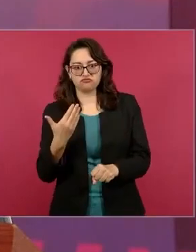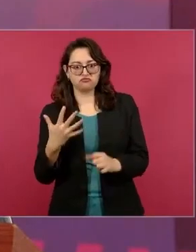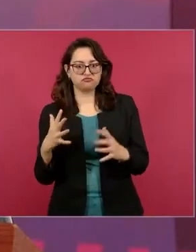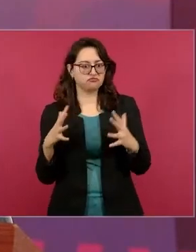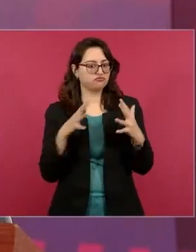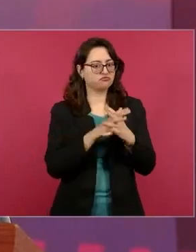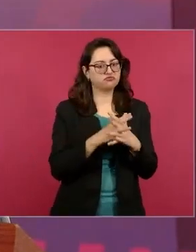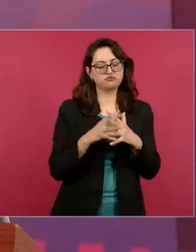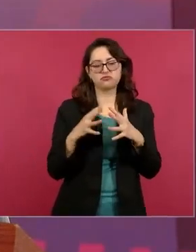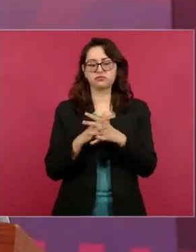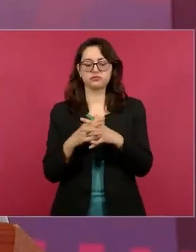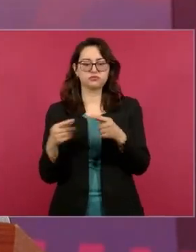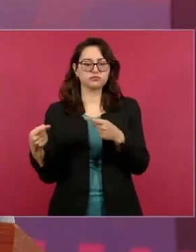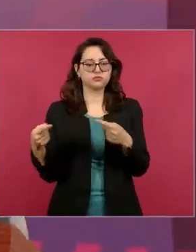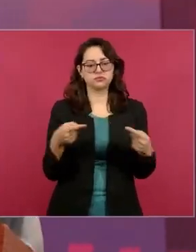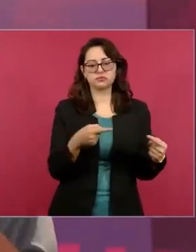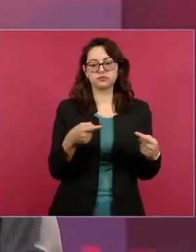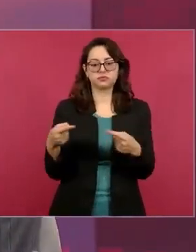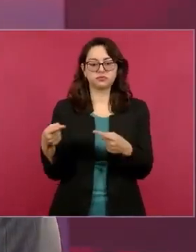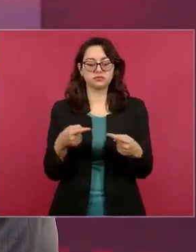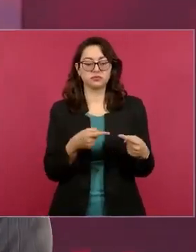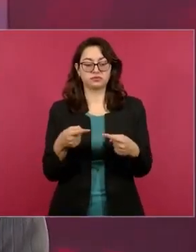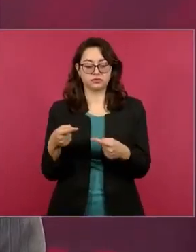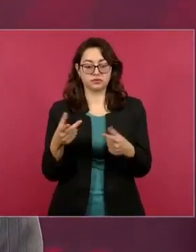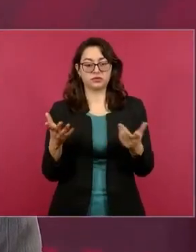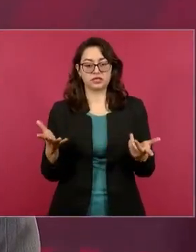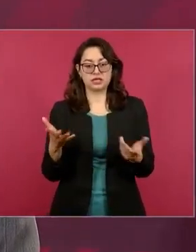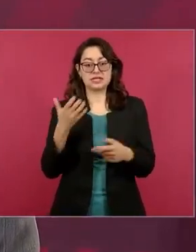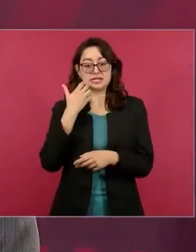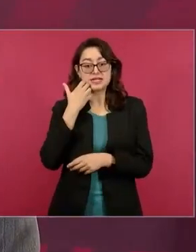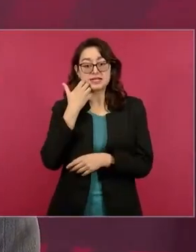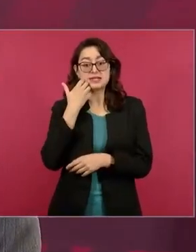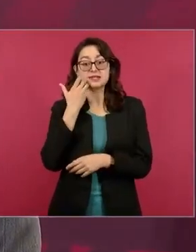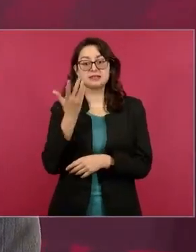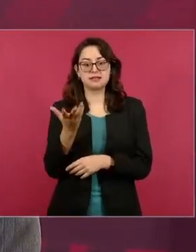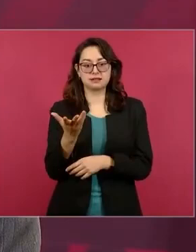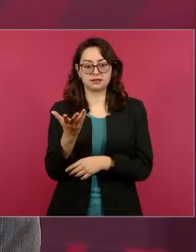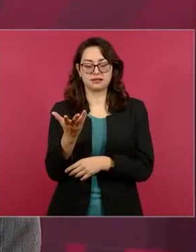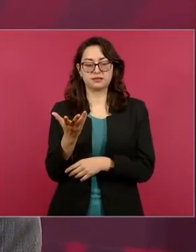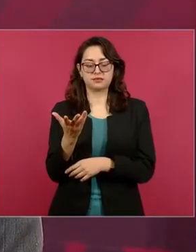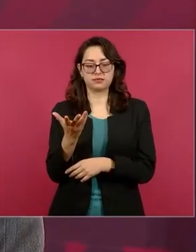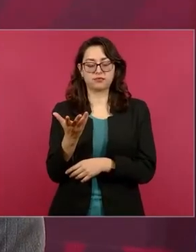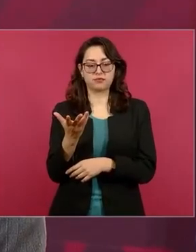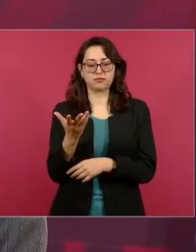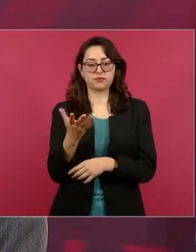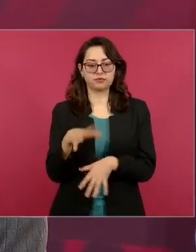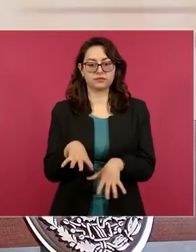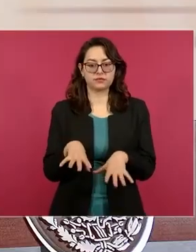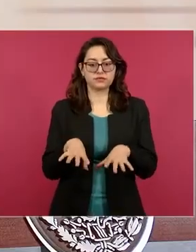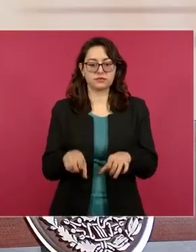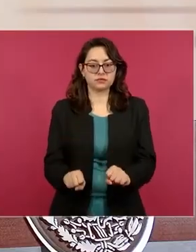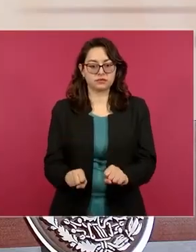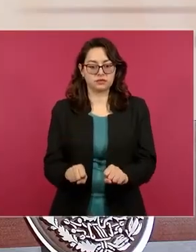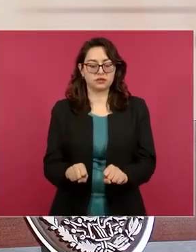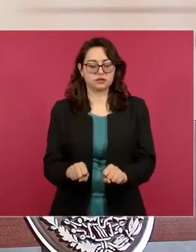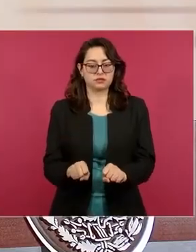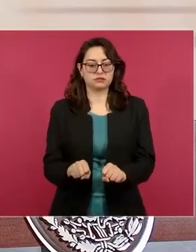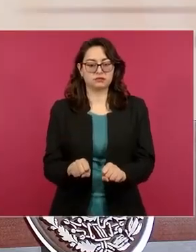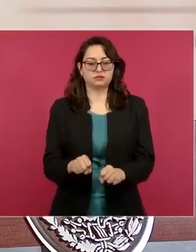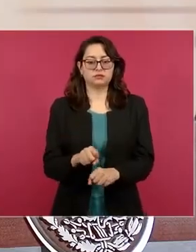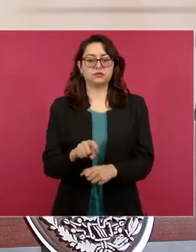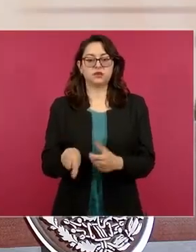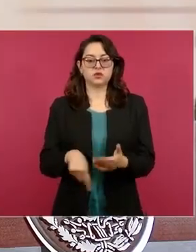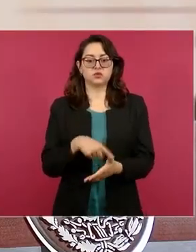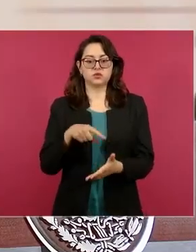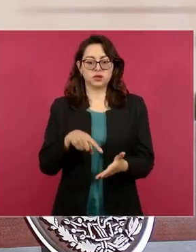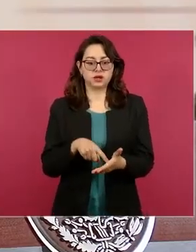su administración alcanzó el país. Destacó que uno de los aspectos más importantes fue que se logró disminuir la desigualdad entre los